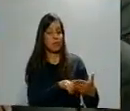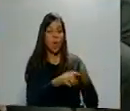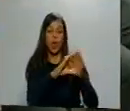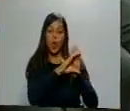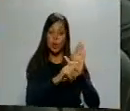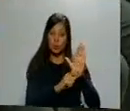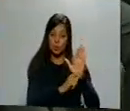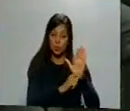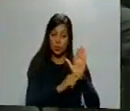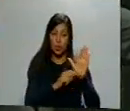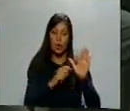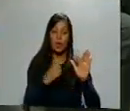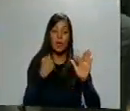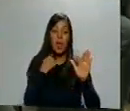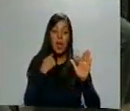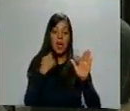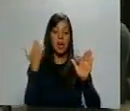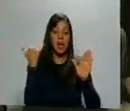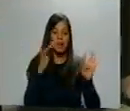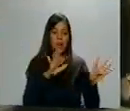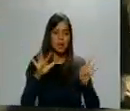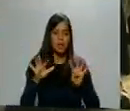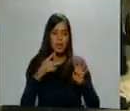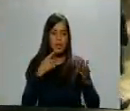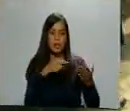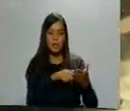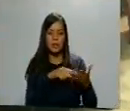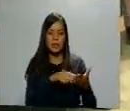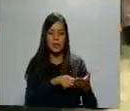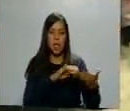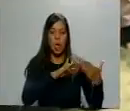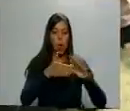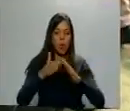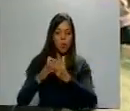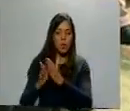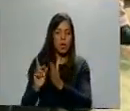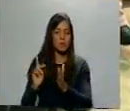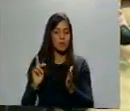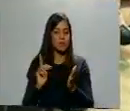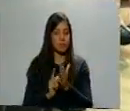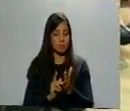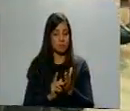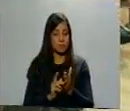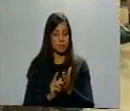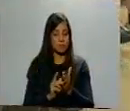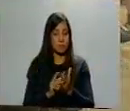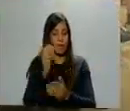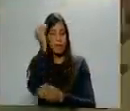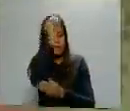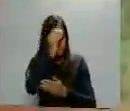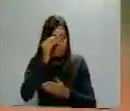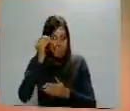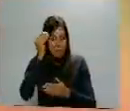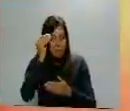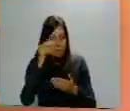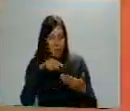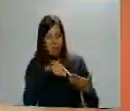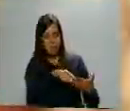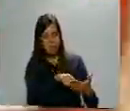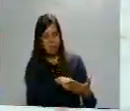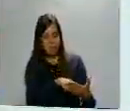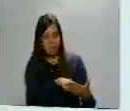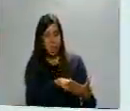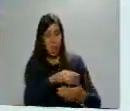constitución que define ese modelo de democracia participativo. Y nos ponemos a analizar el comportamiento de